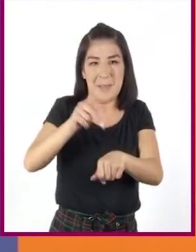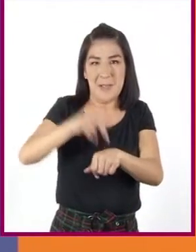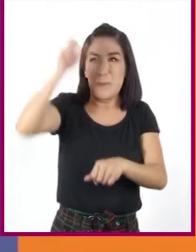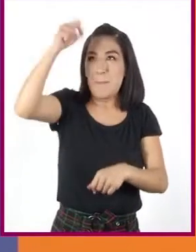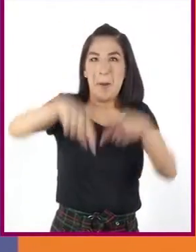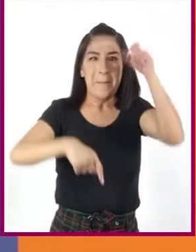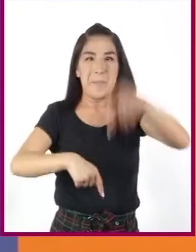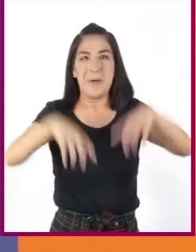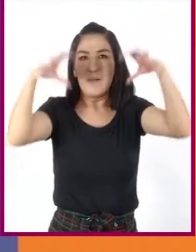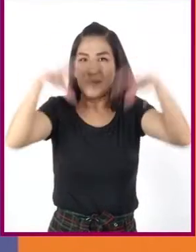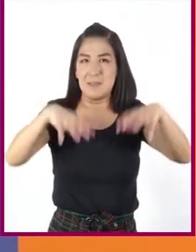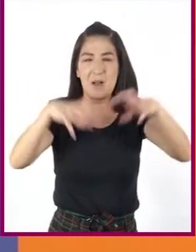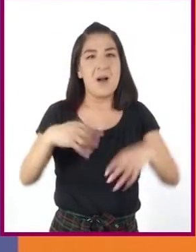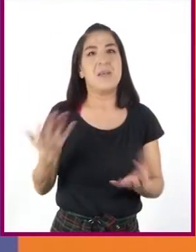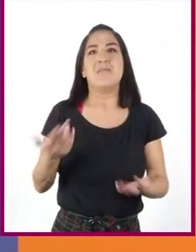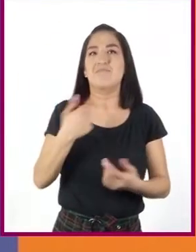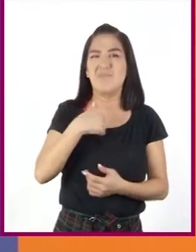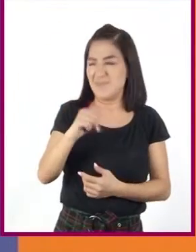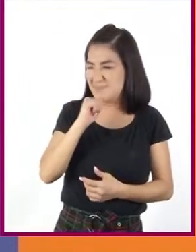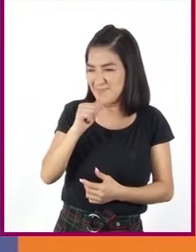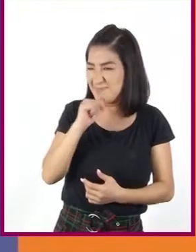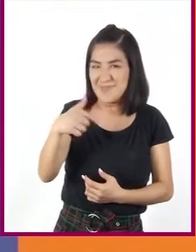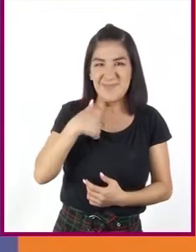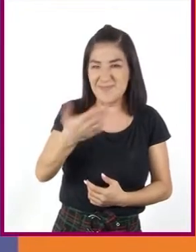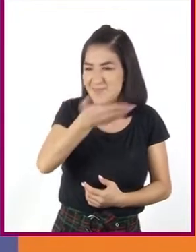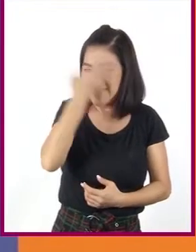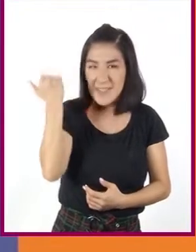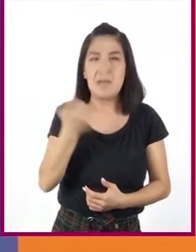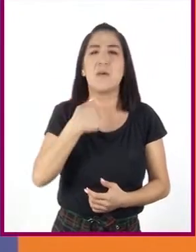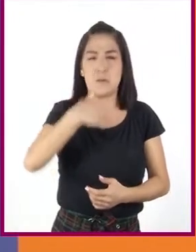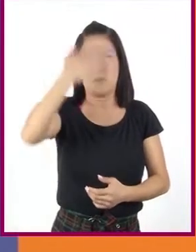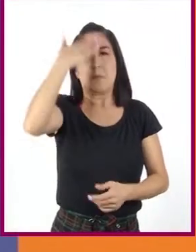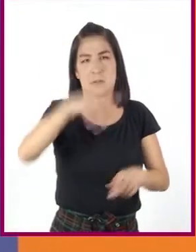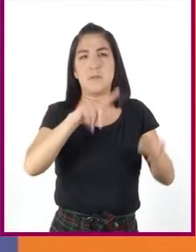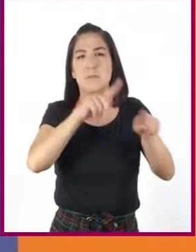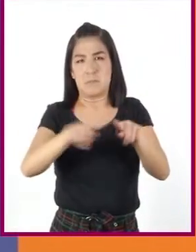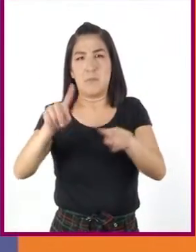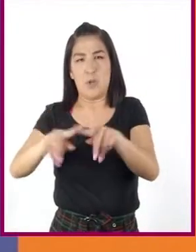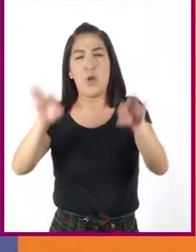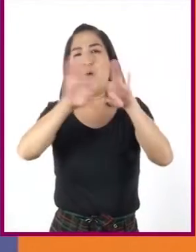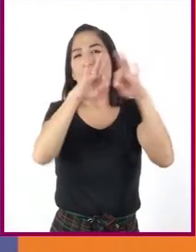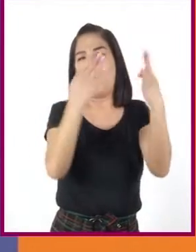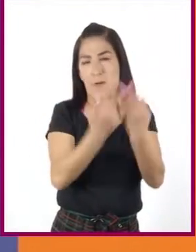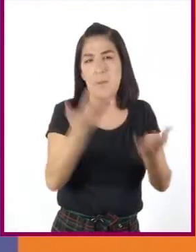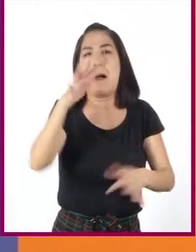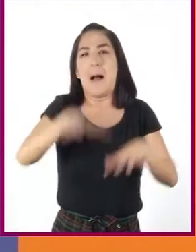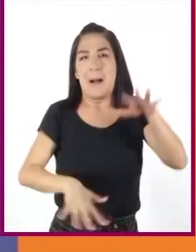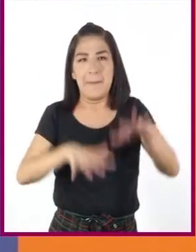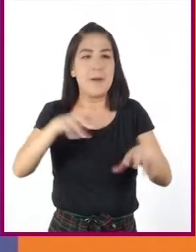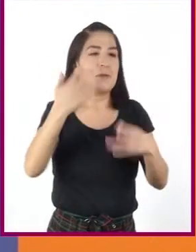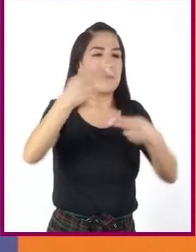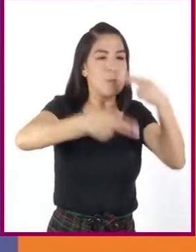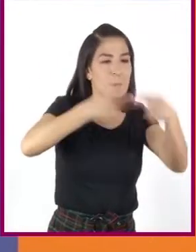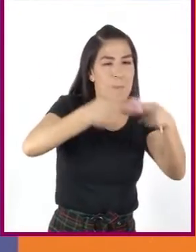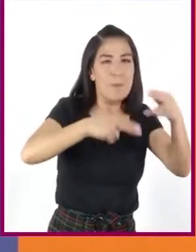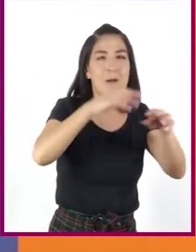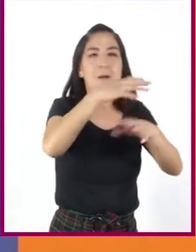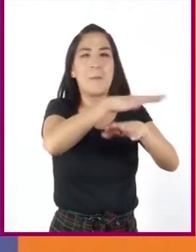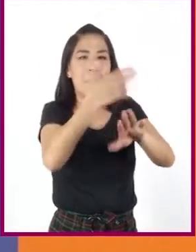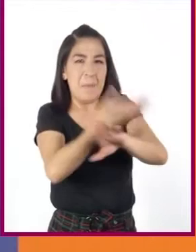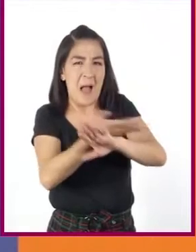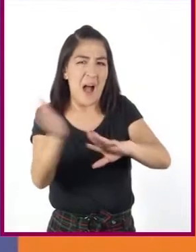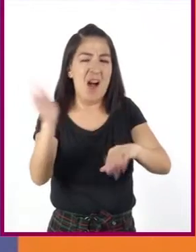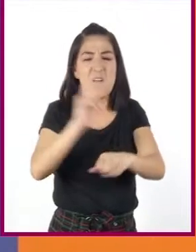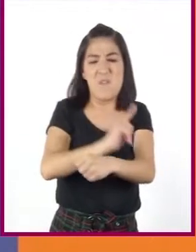Yo desconocía eso, aunque sí había observado que las nubes tienen diferente forma y a veces hay nubes blancas y otras negras